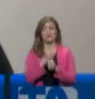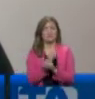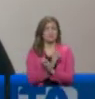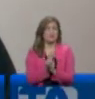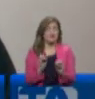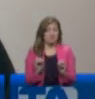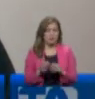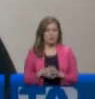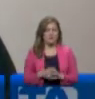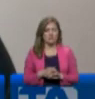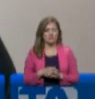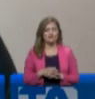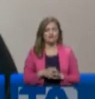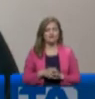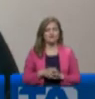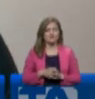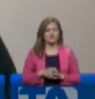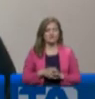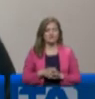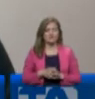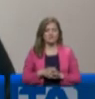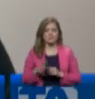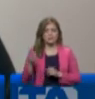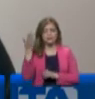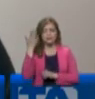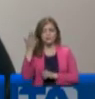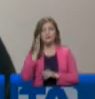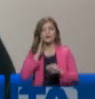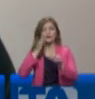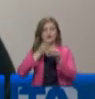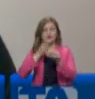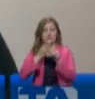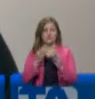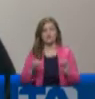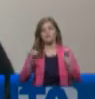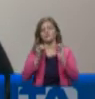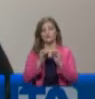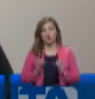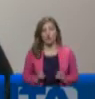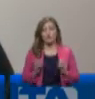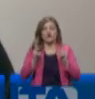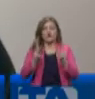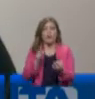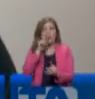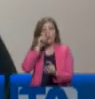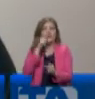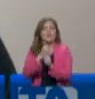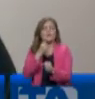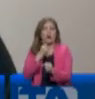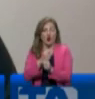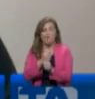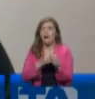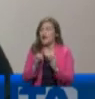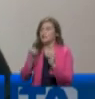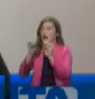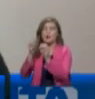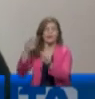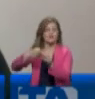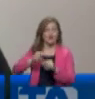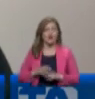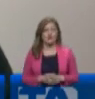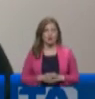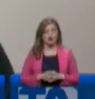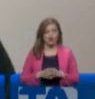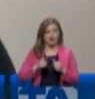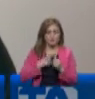que nosotros queremos con el señor alcalde es aumentar las plazas de empleo. Vamos a censarles principalmente para saber